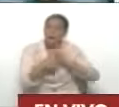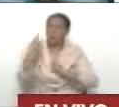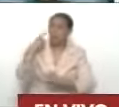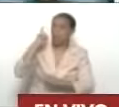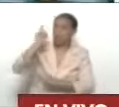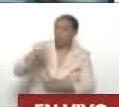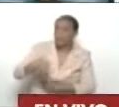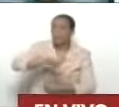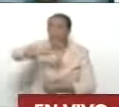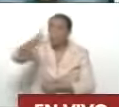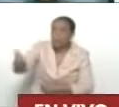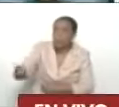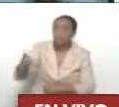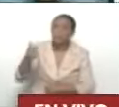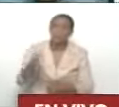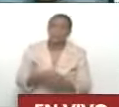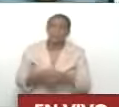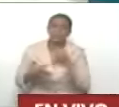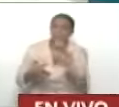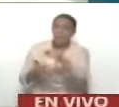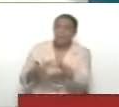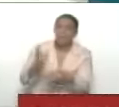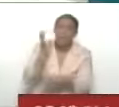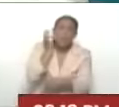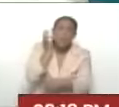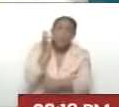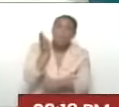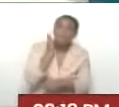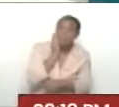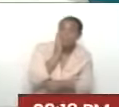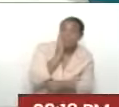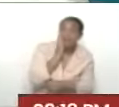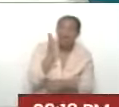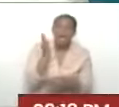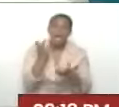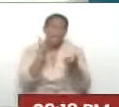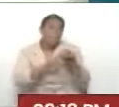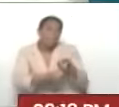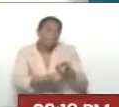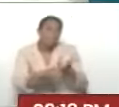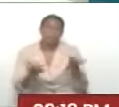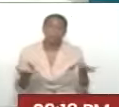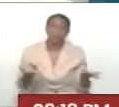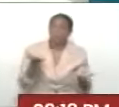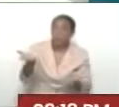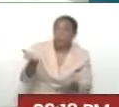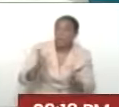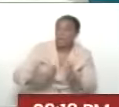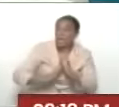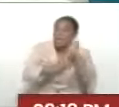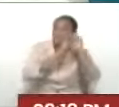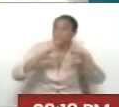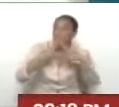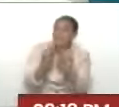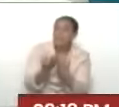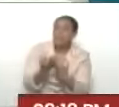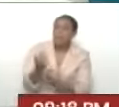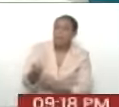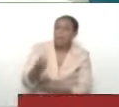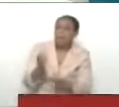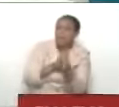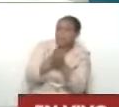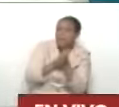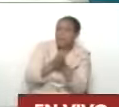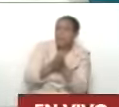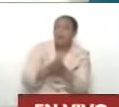también a mi Ladis, que es madre, que es esposa, que es jefa de familia, hablar de su